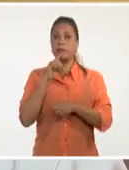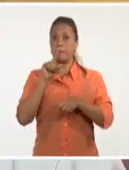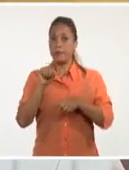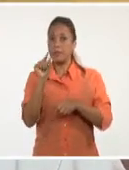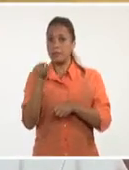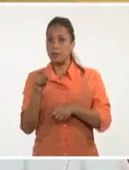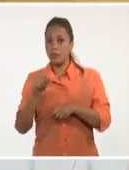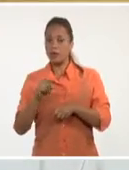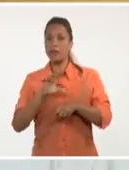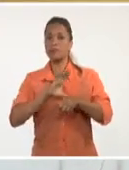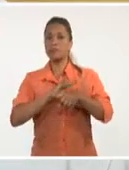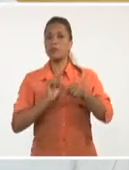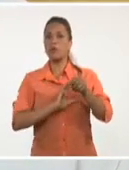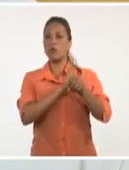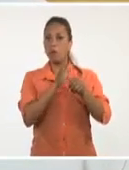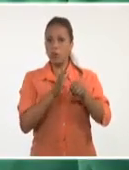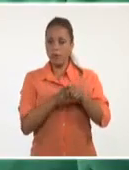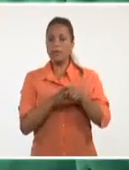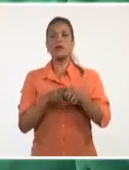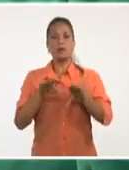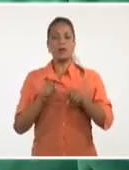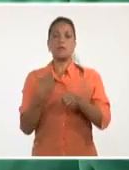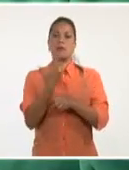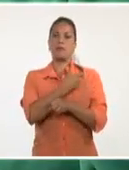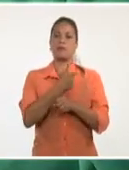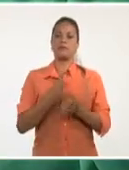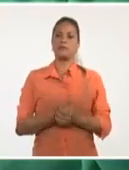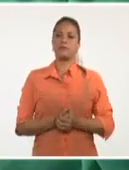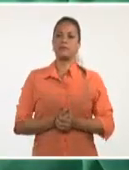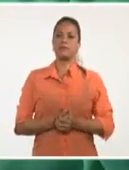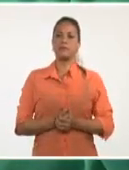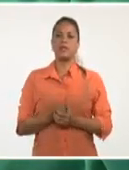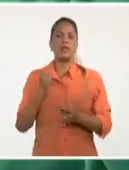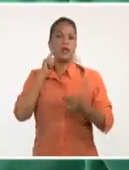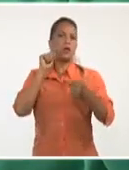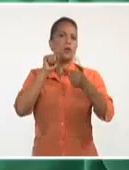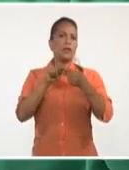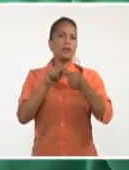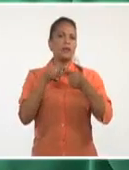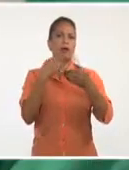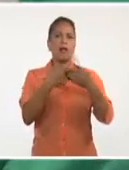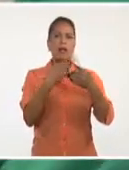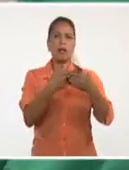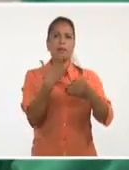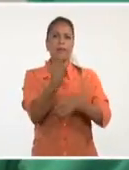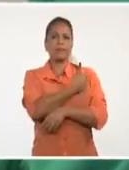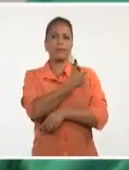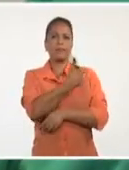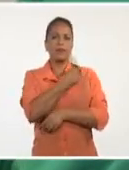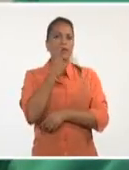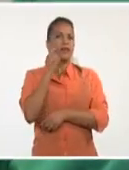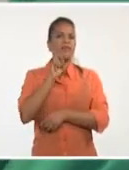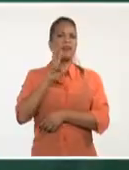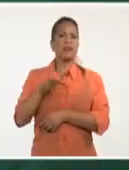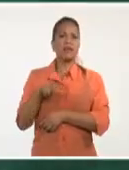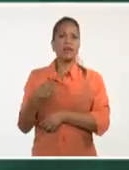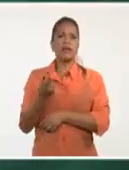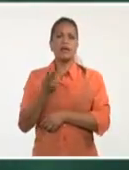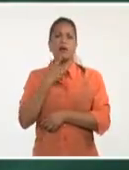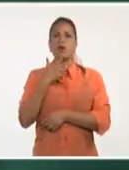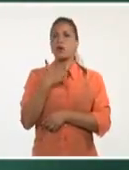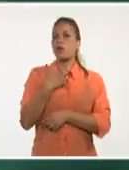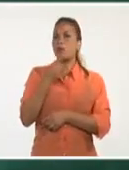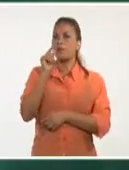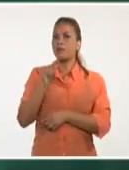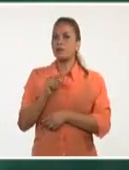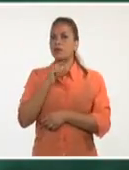trabajadores, estudiantes de ciencias médicas y Biocuba Pharma. Uno de los objetivos de este ensayo de intervención es evaluar la inmunogenicidad de una